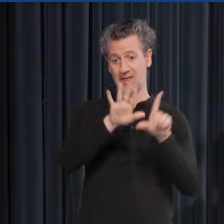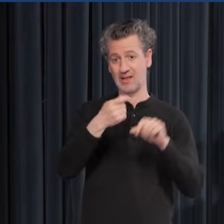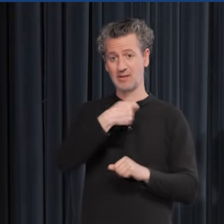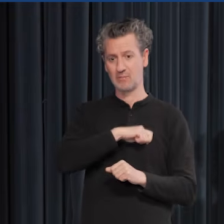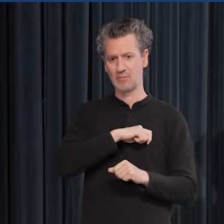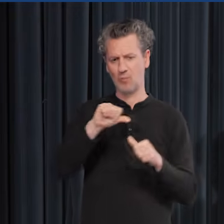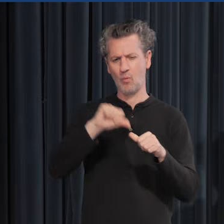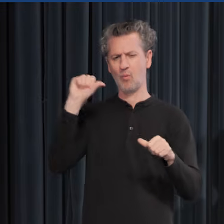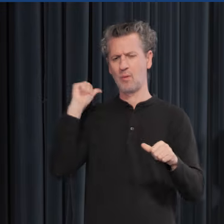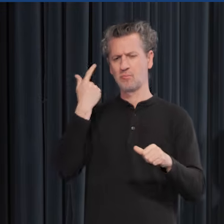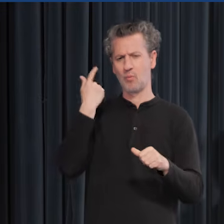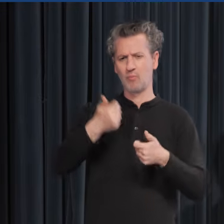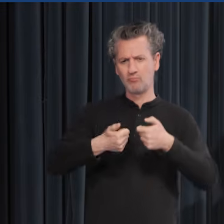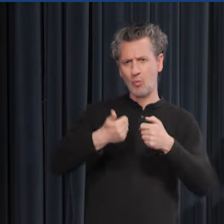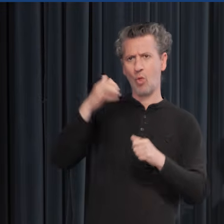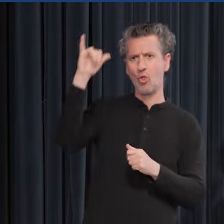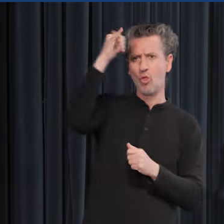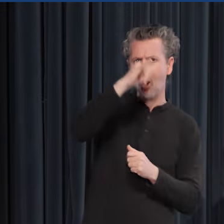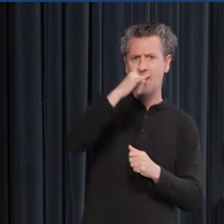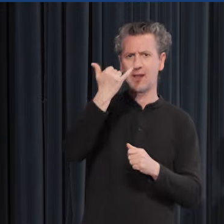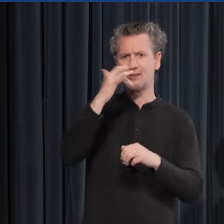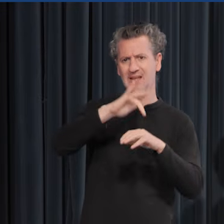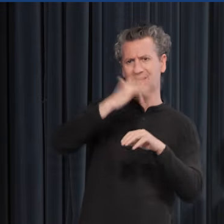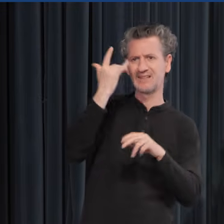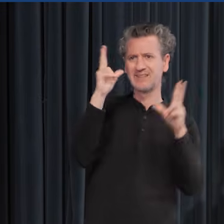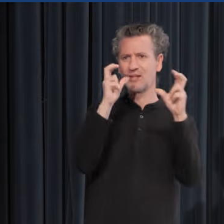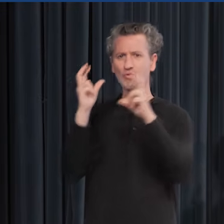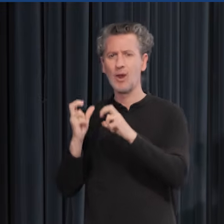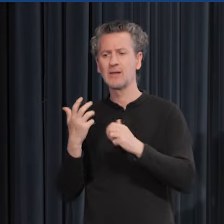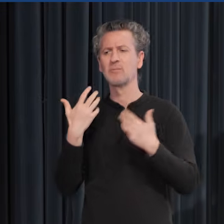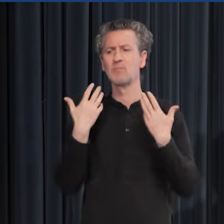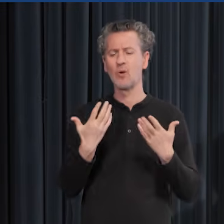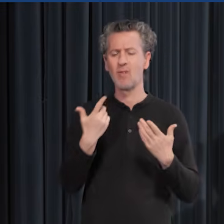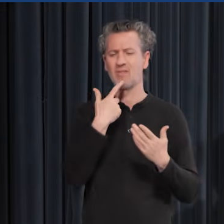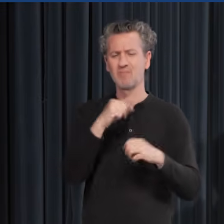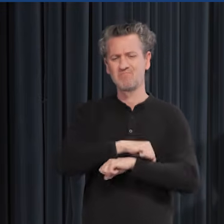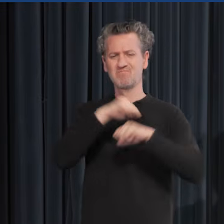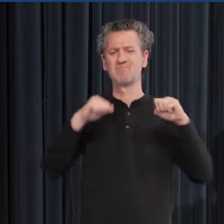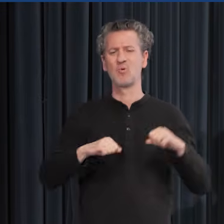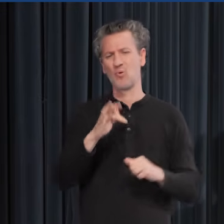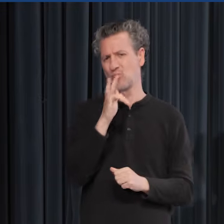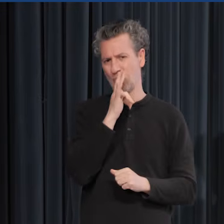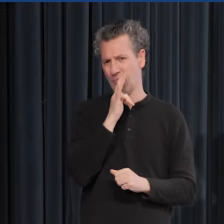ya oyendo hablar de drones, de sensores, pero es como que no está lo suficientemente maduro todavía.